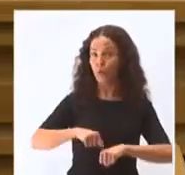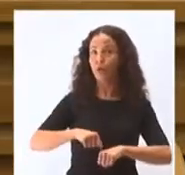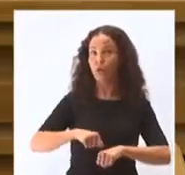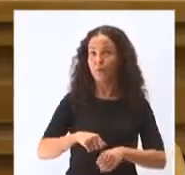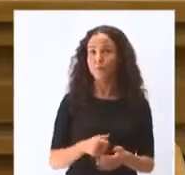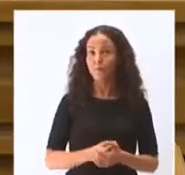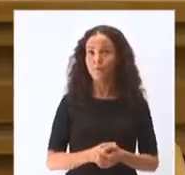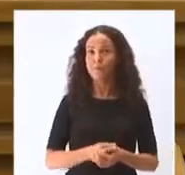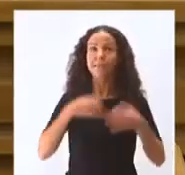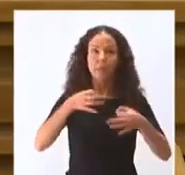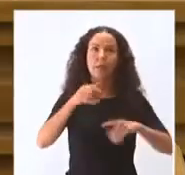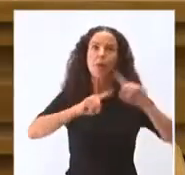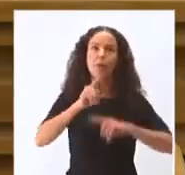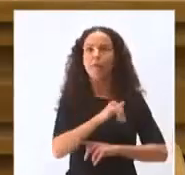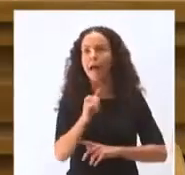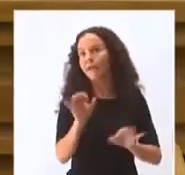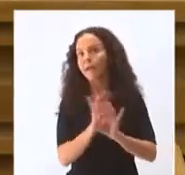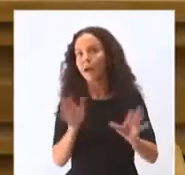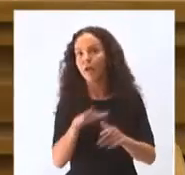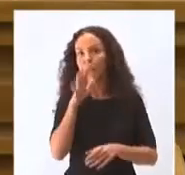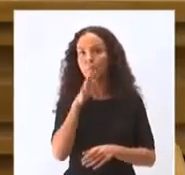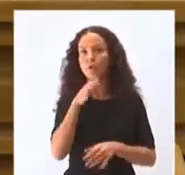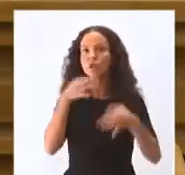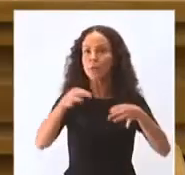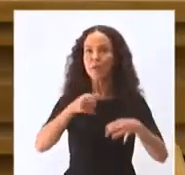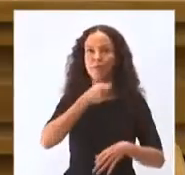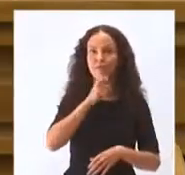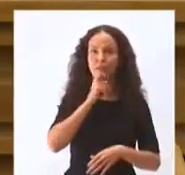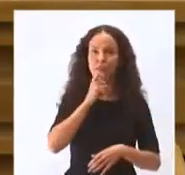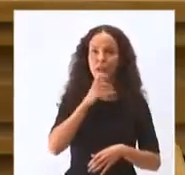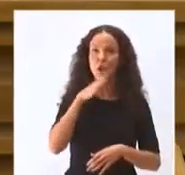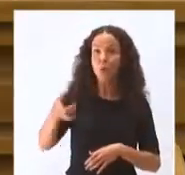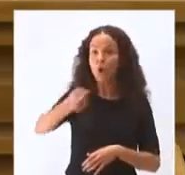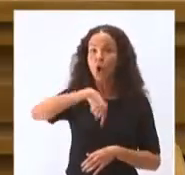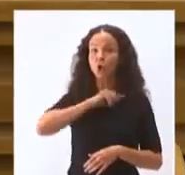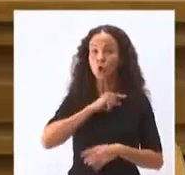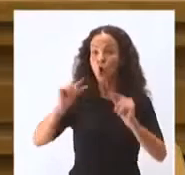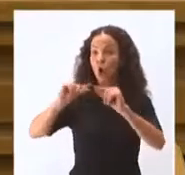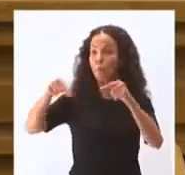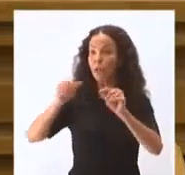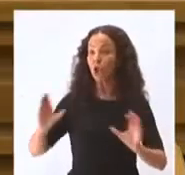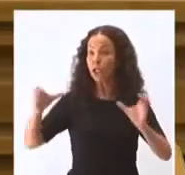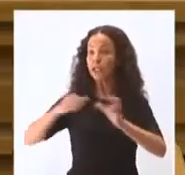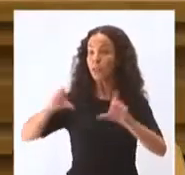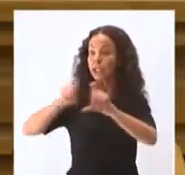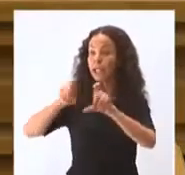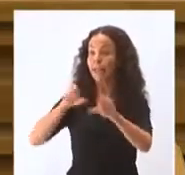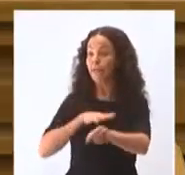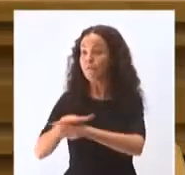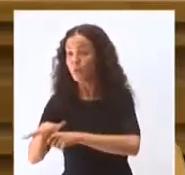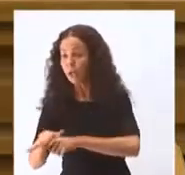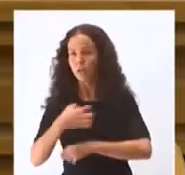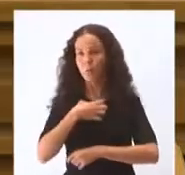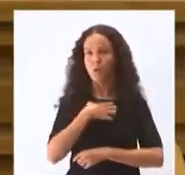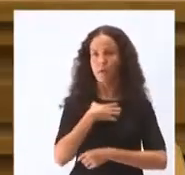itinerario siempre con problemas porque siempre es difícil porque nosotros no podemos influir en los convenios colectivos de las entidades ni debemos ni